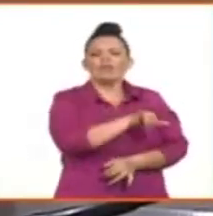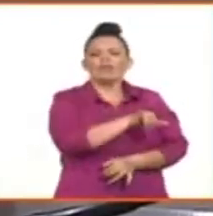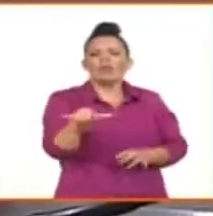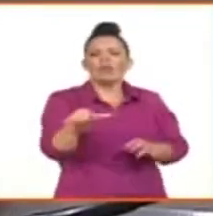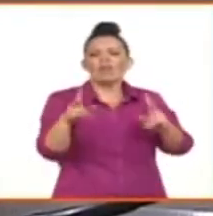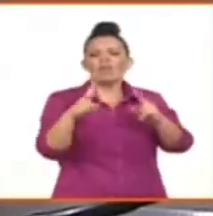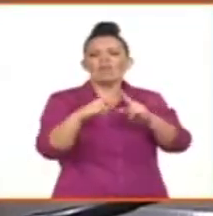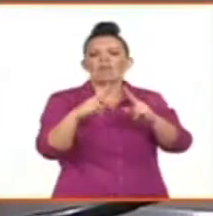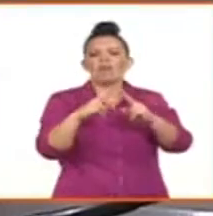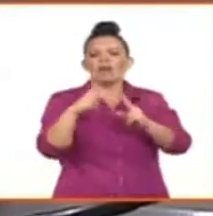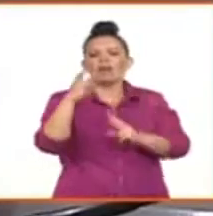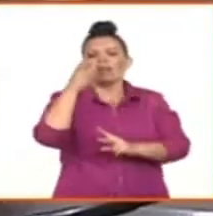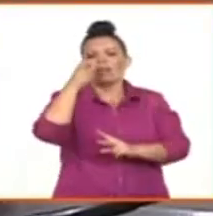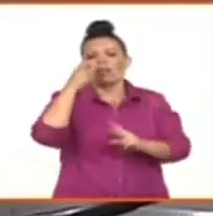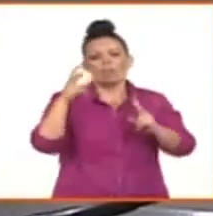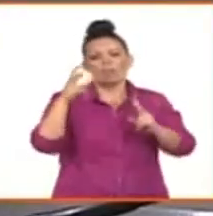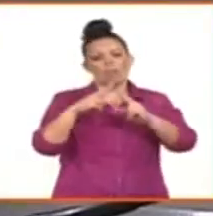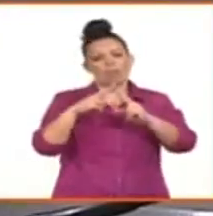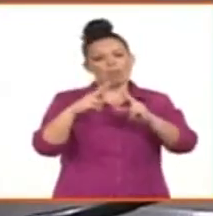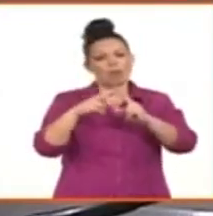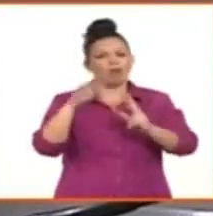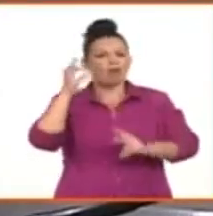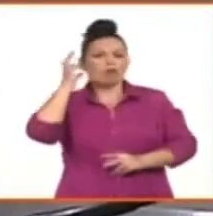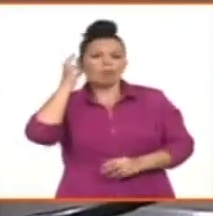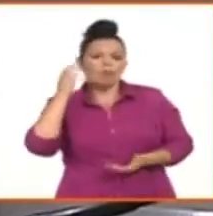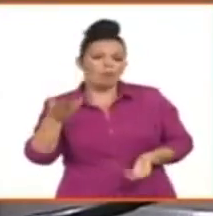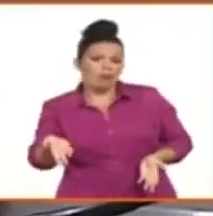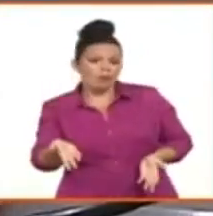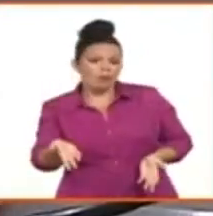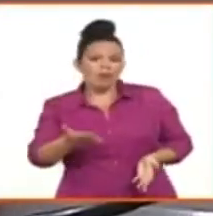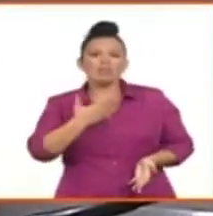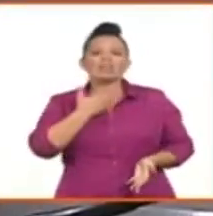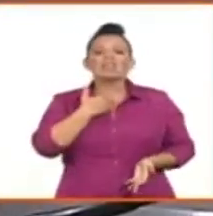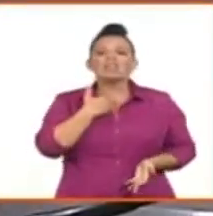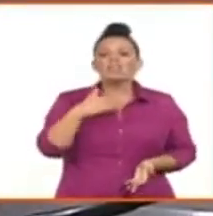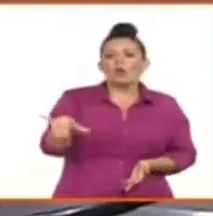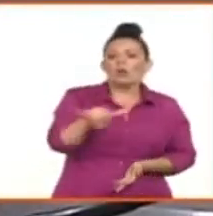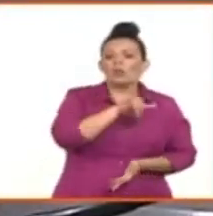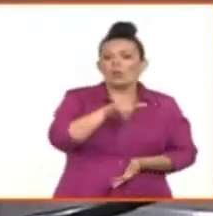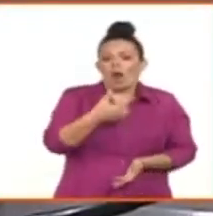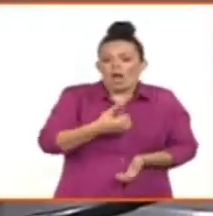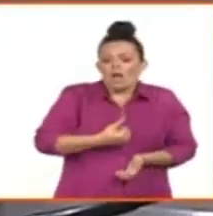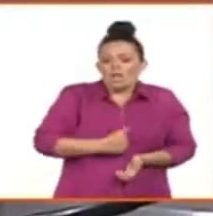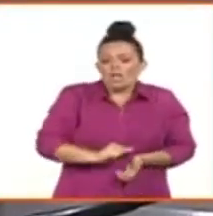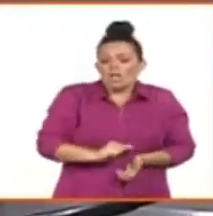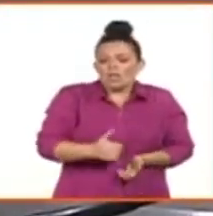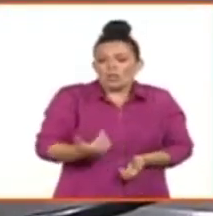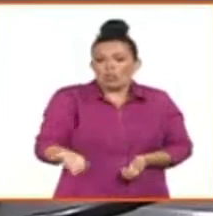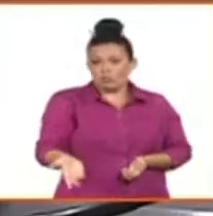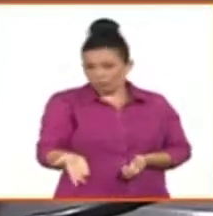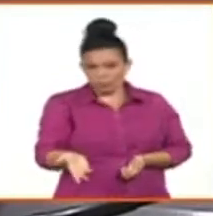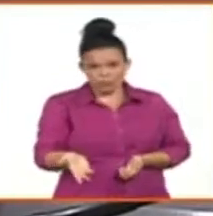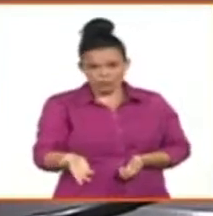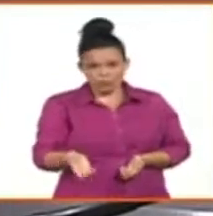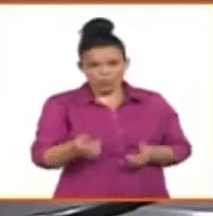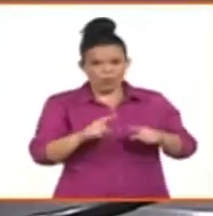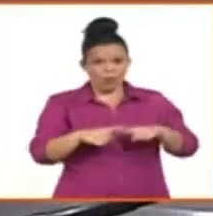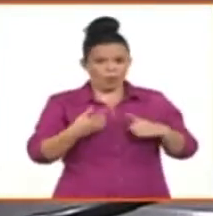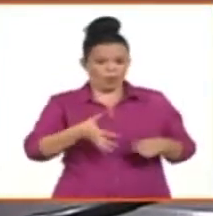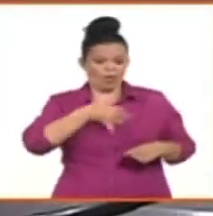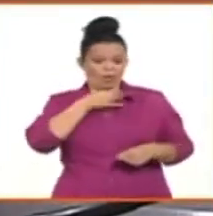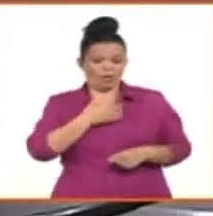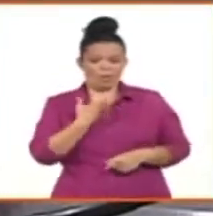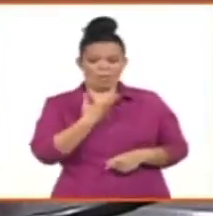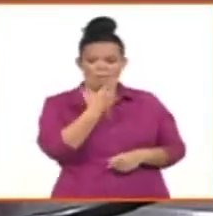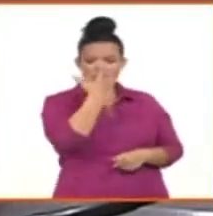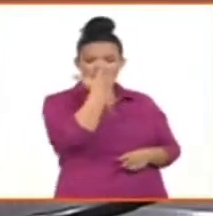especies de otro planeta, son los mismos seres humanos. Las orientaciones sexuales diferentes no quiere